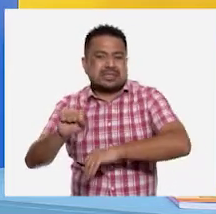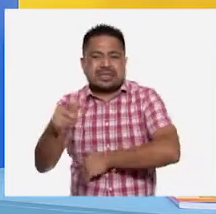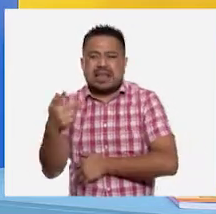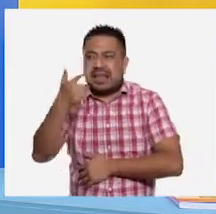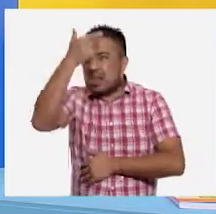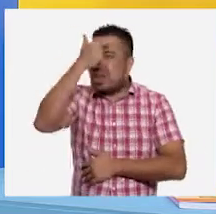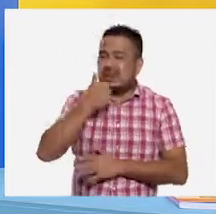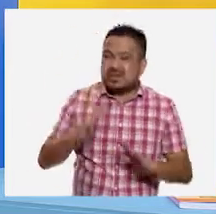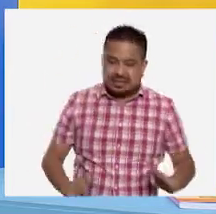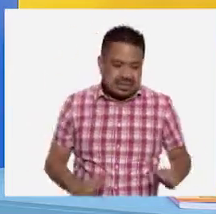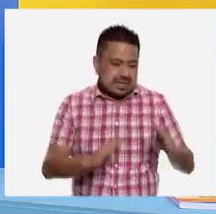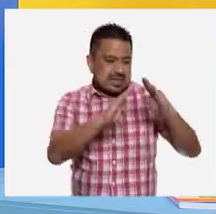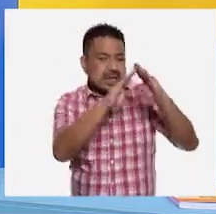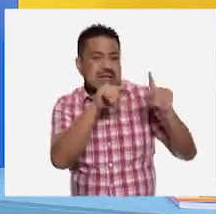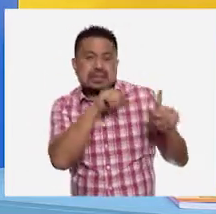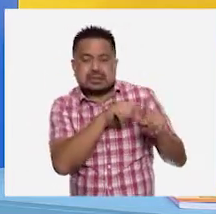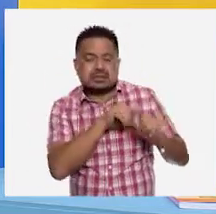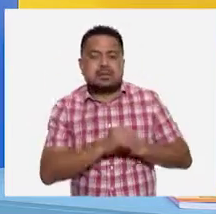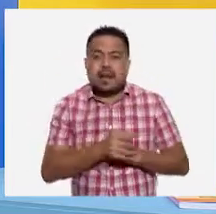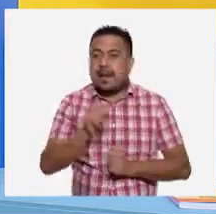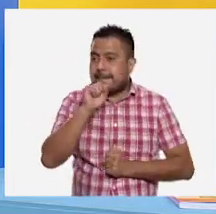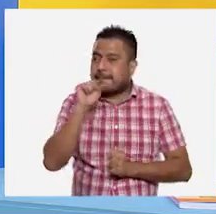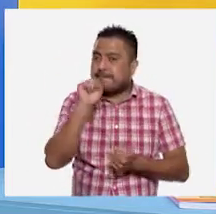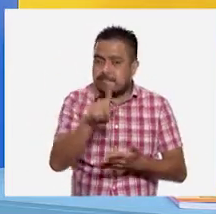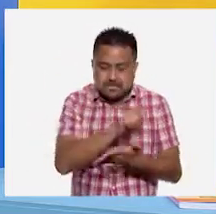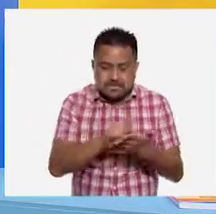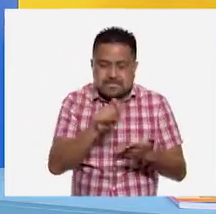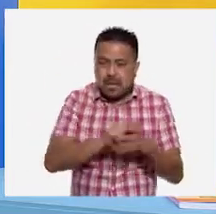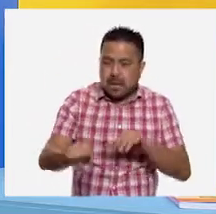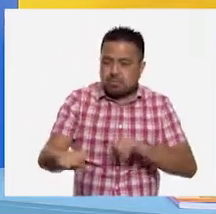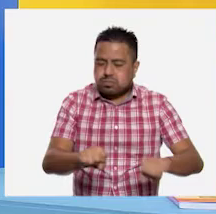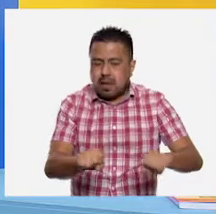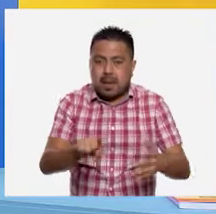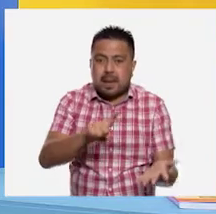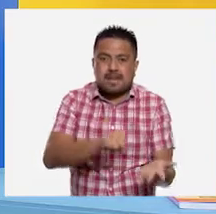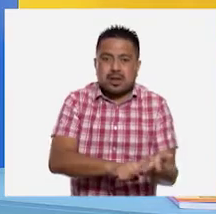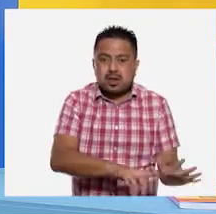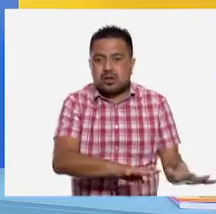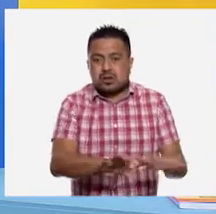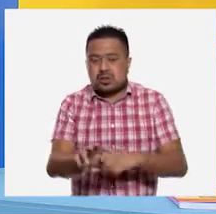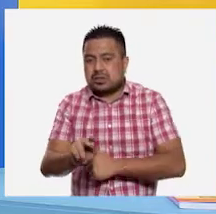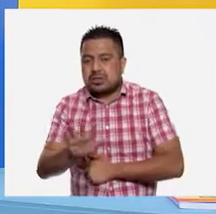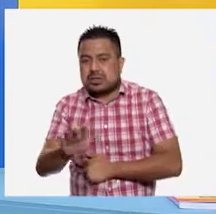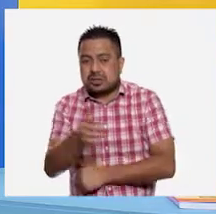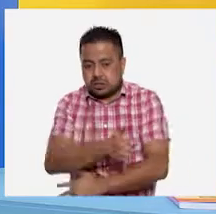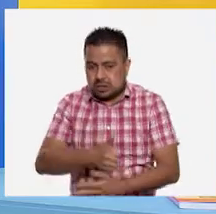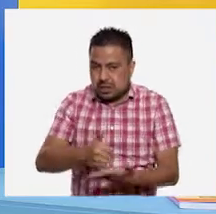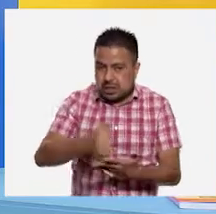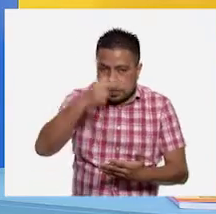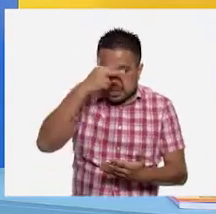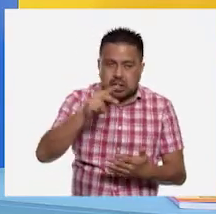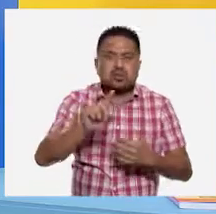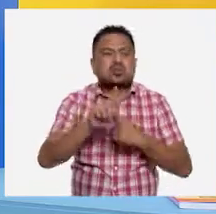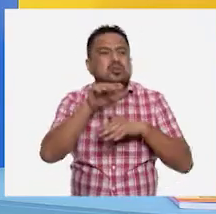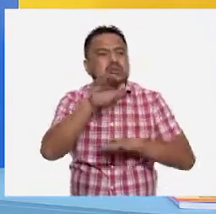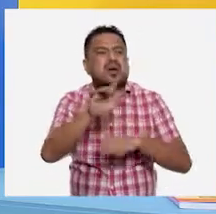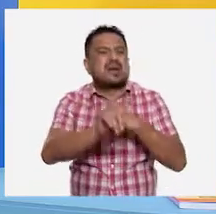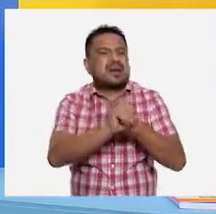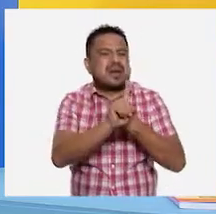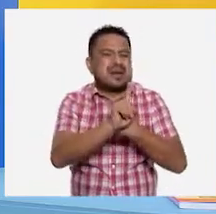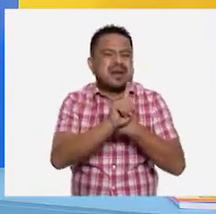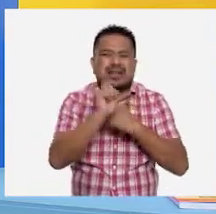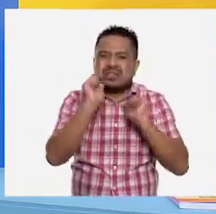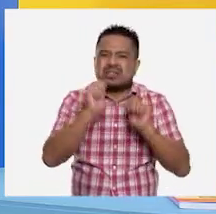de Tlatelolco. También escribió sobre el terremoto de 1985 en la Ciudad de México y sobre el conflicto de Chiapas